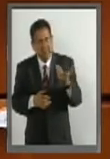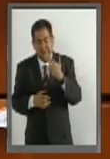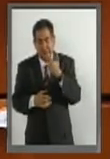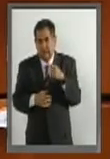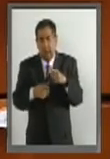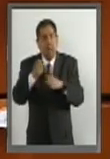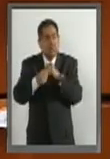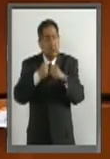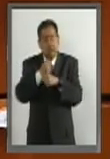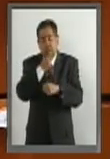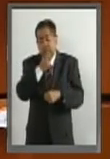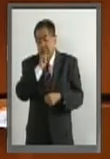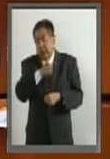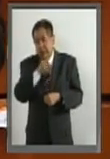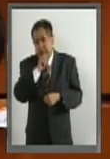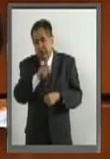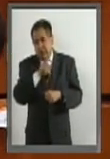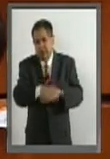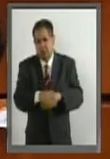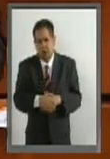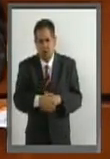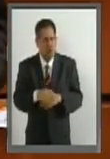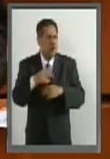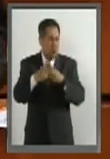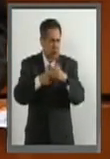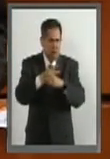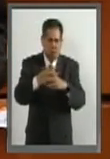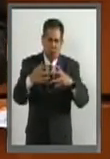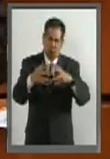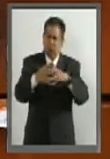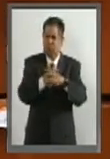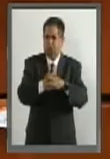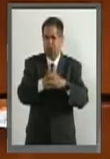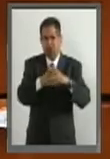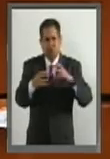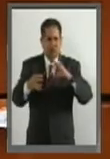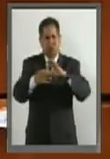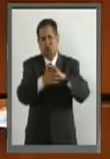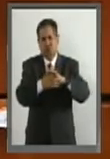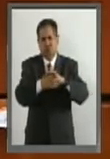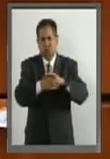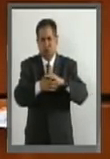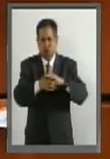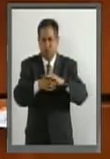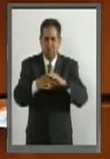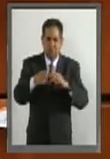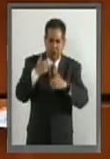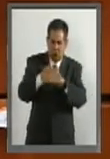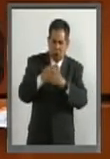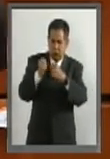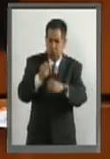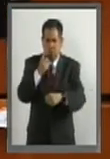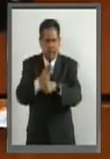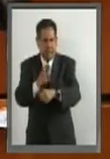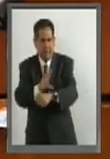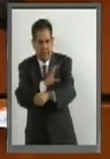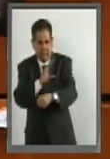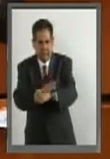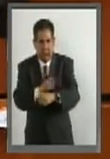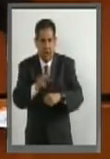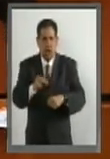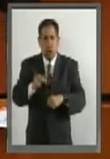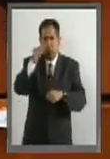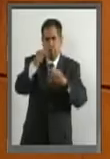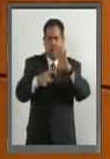permanente. Estamos en la integración. Estamos integrando la seguridad energética de América del